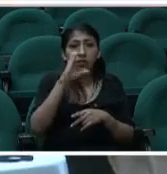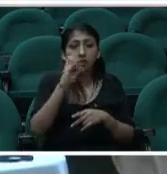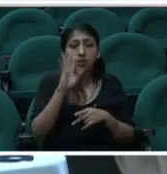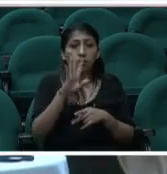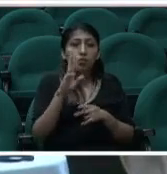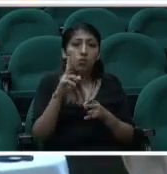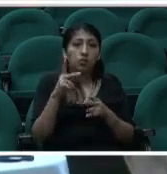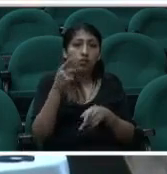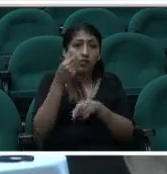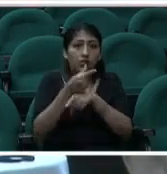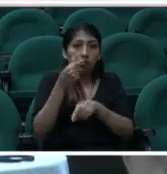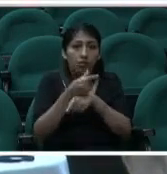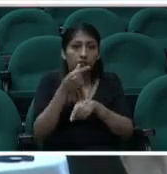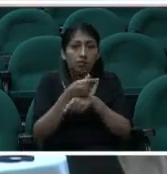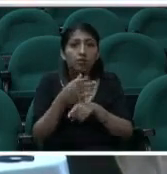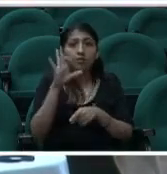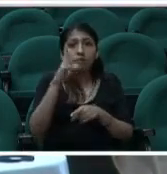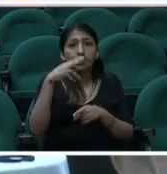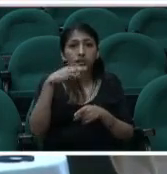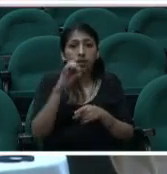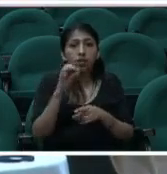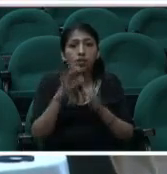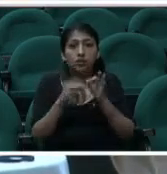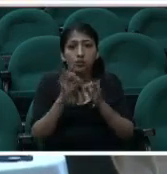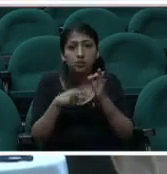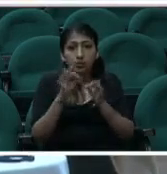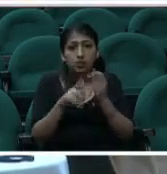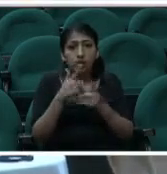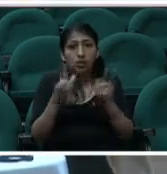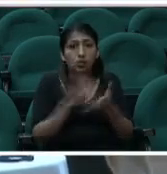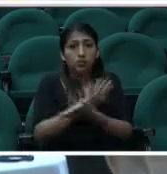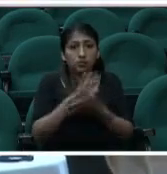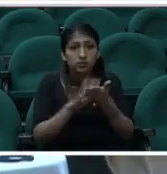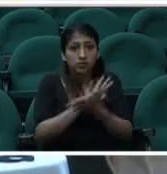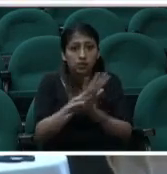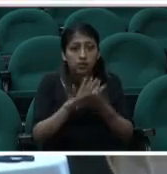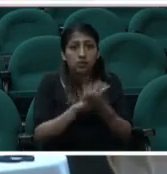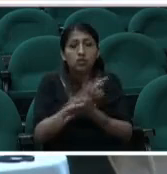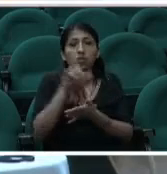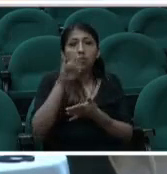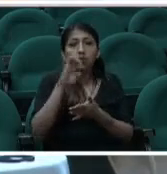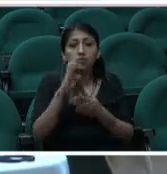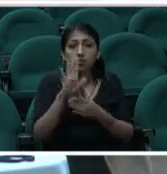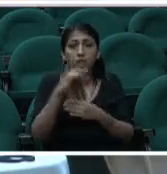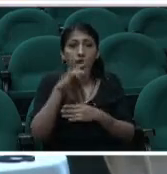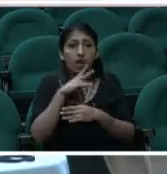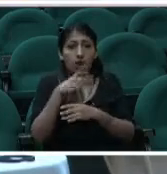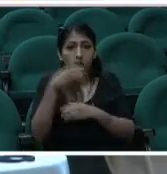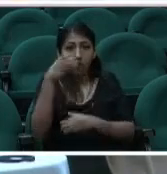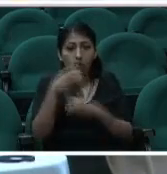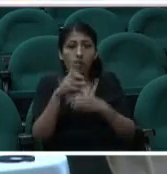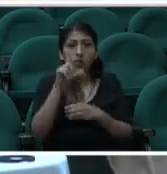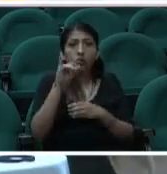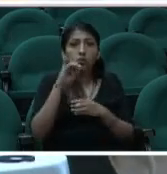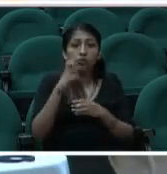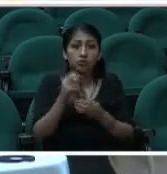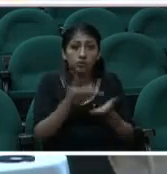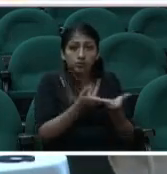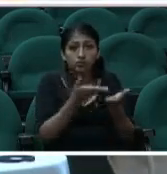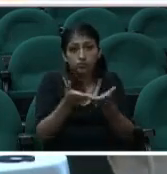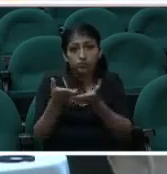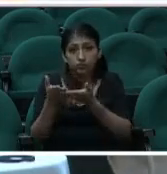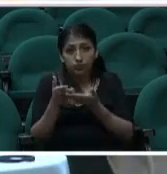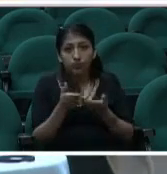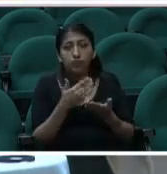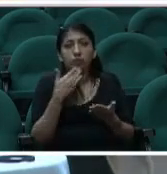de cable premier a thalía lópez traductora del lenguaje de señas luis jaramillo gerente de agua bambú a luis herbas de neira en protocolo también